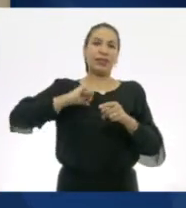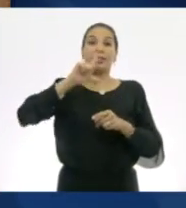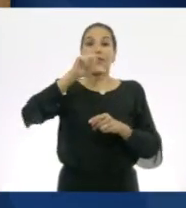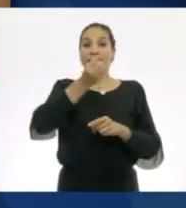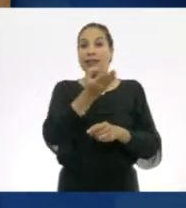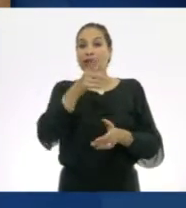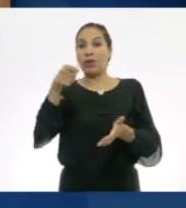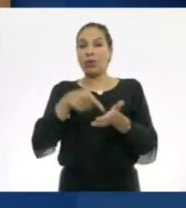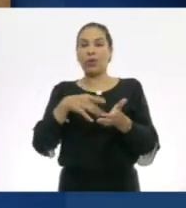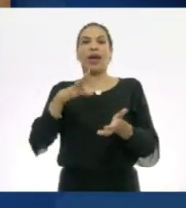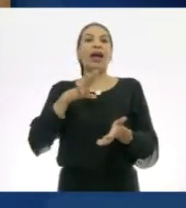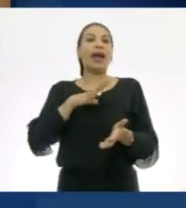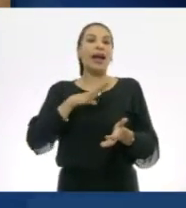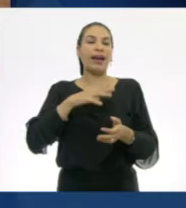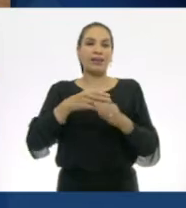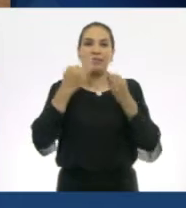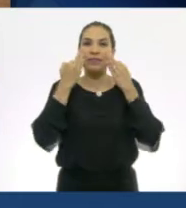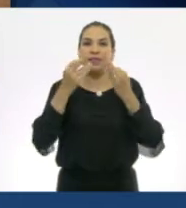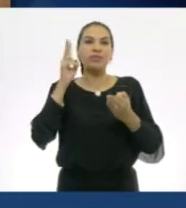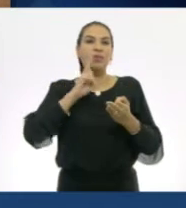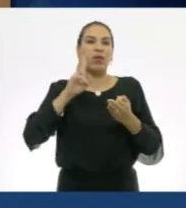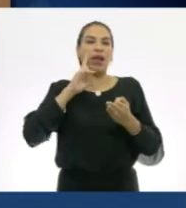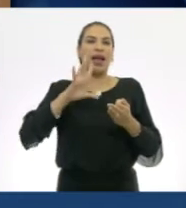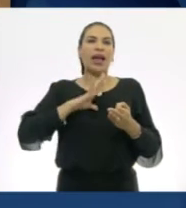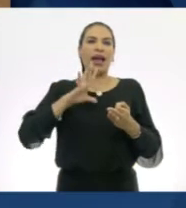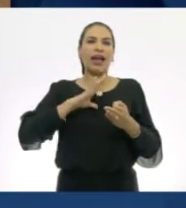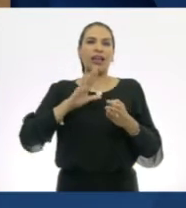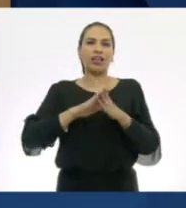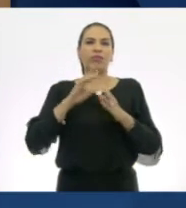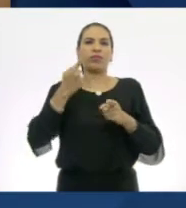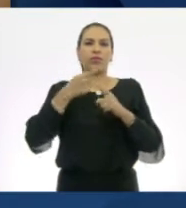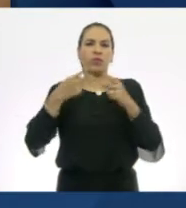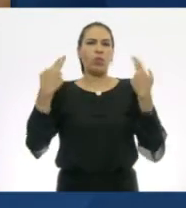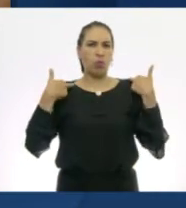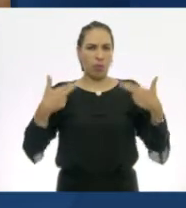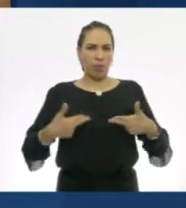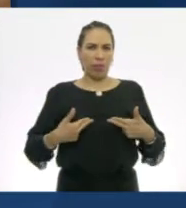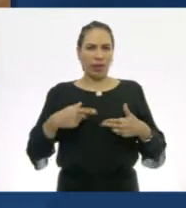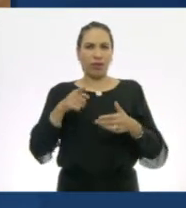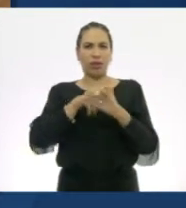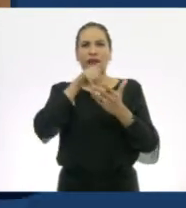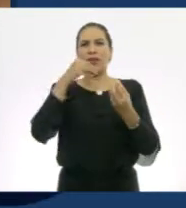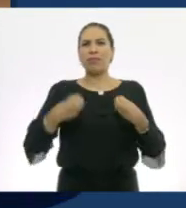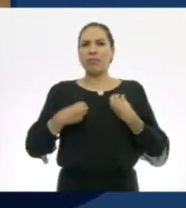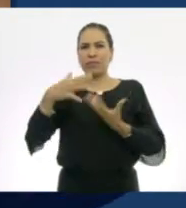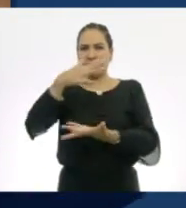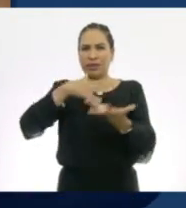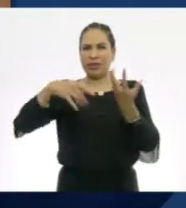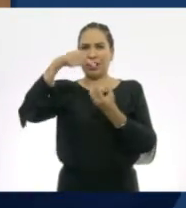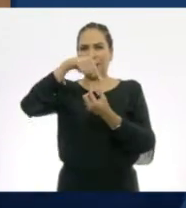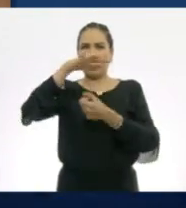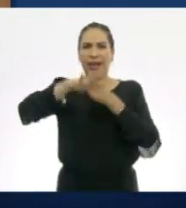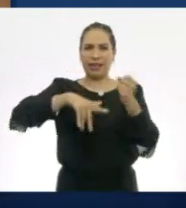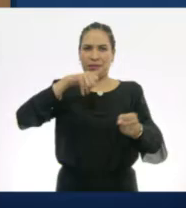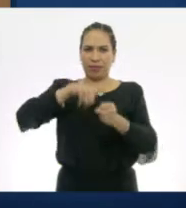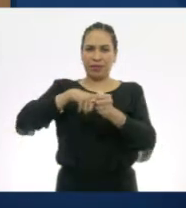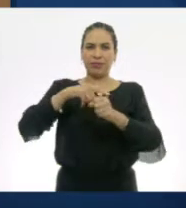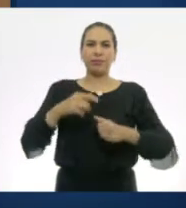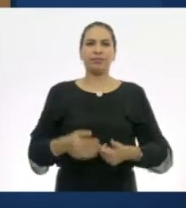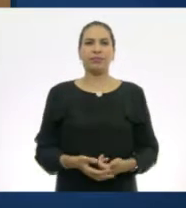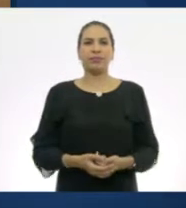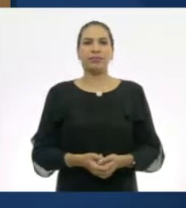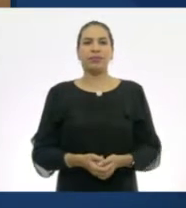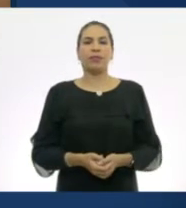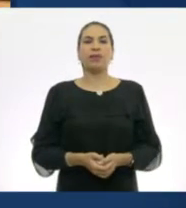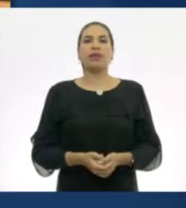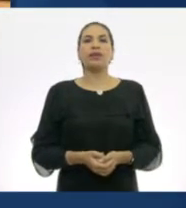de ellos existe evidencia de que hubo intervención humana en la vida de este animal.